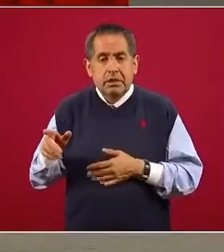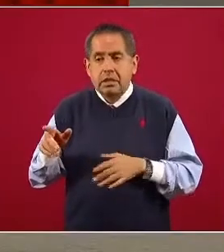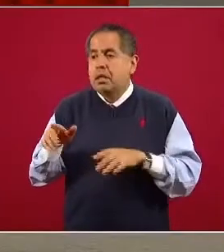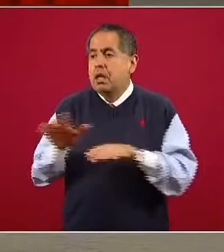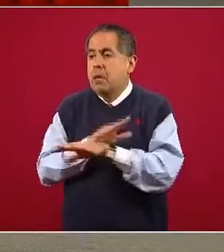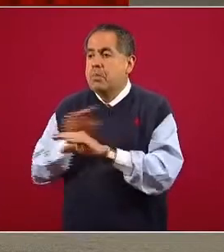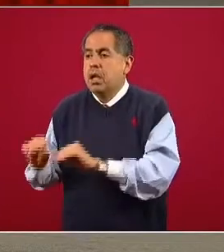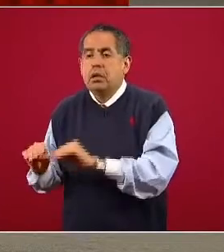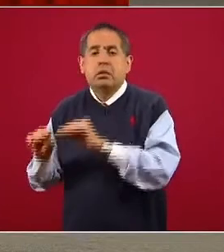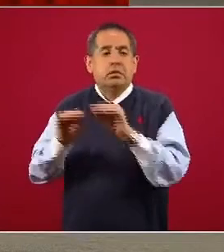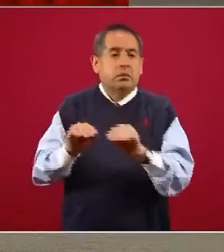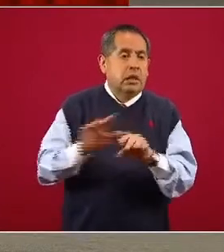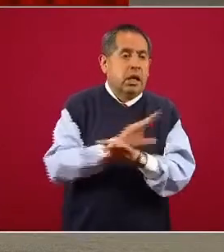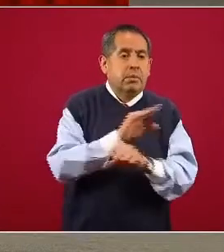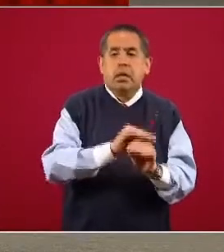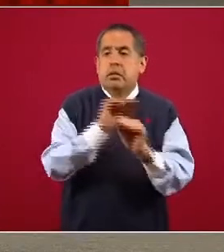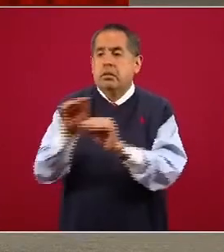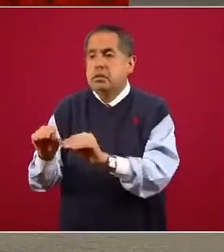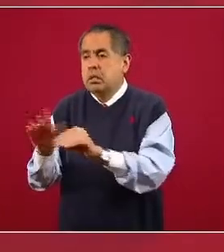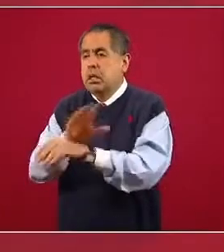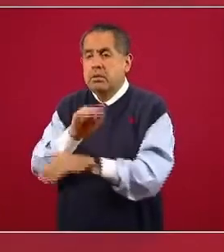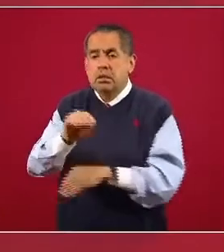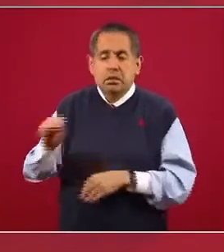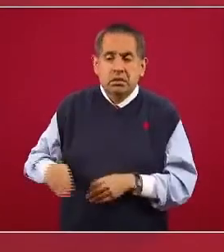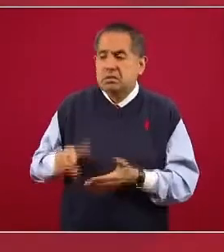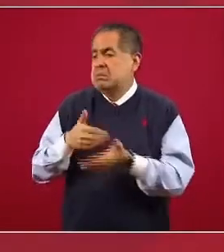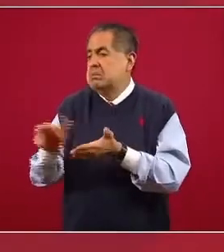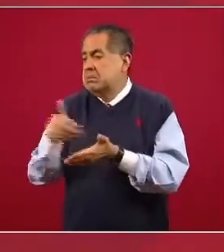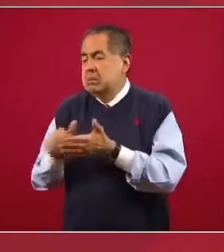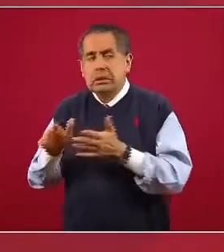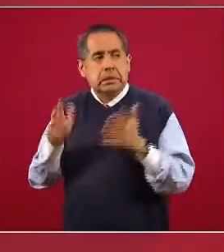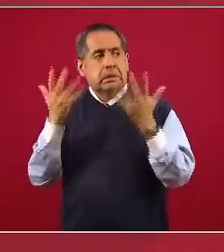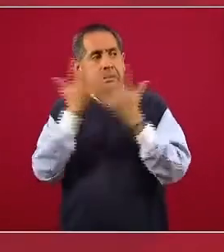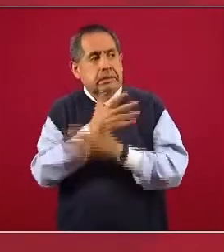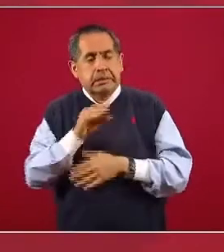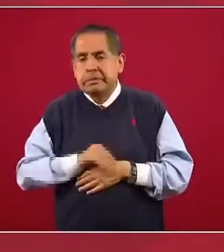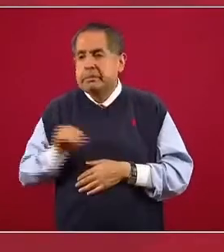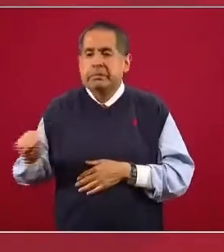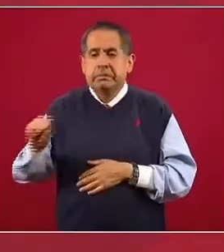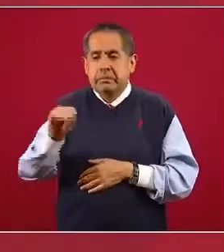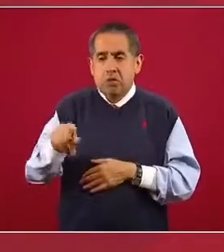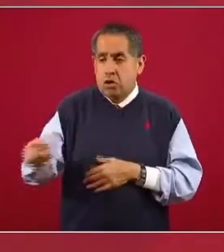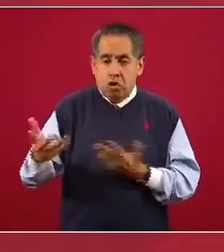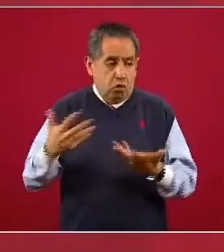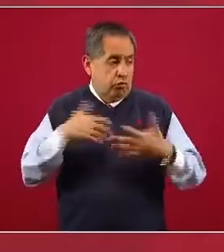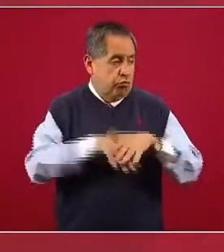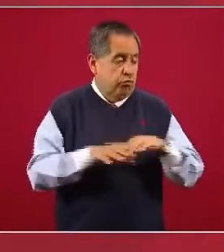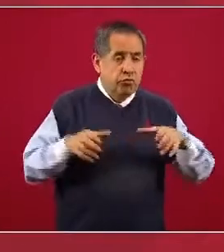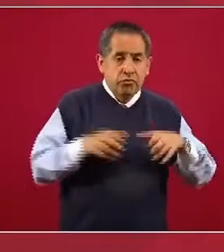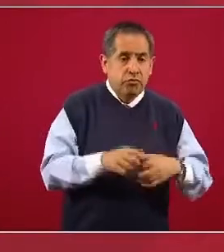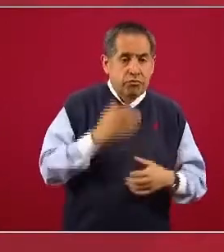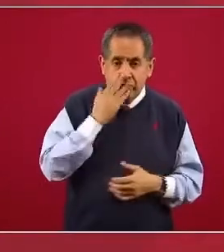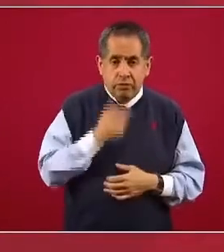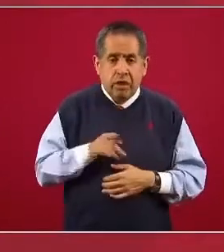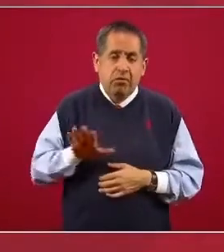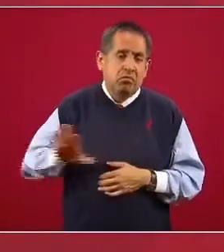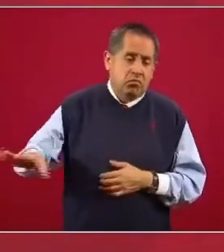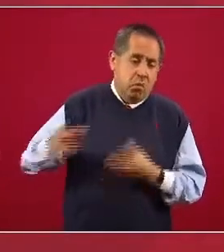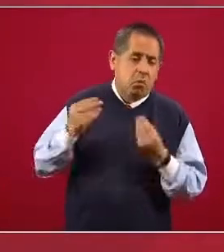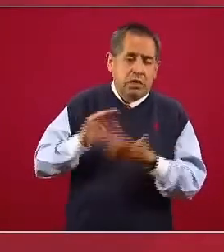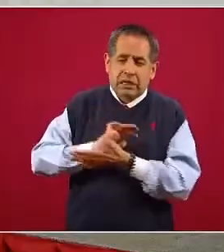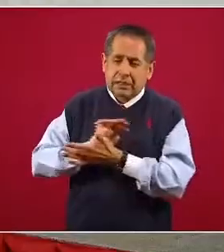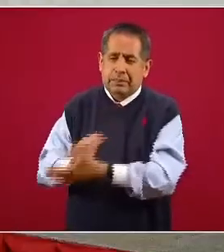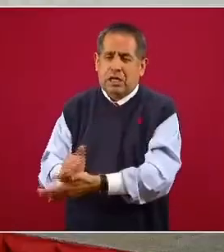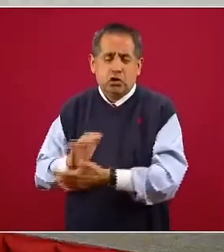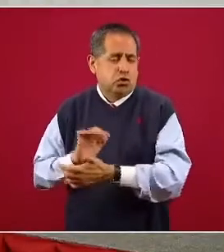físico, han vivido desplazamiento de sus oportunidades de integración social, han vivido